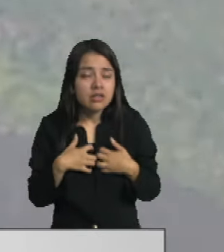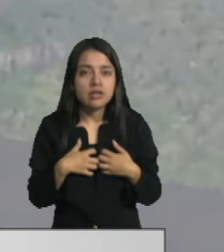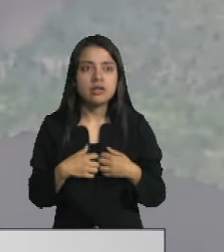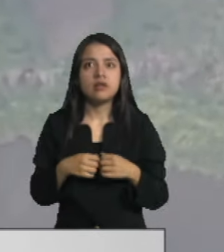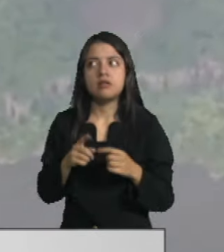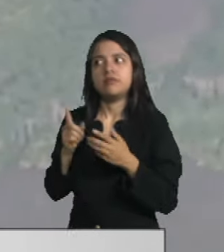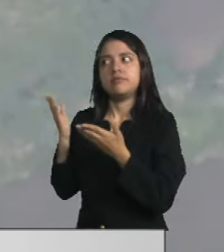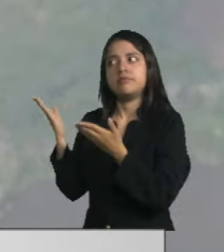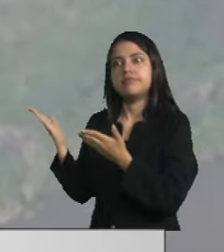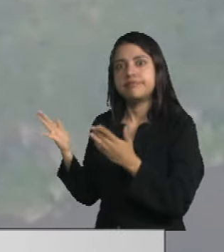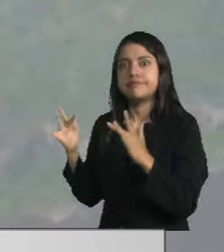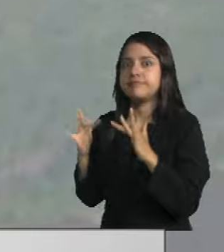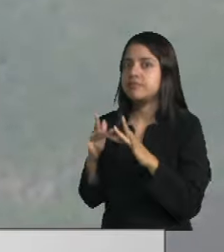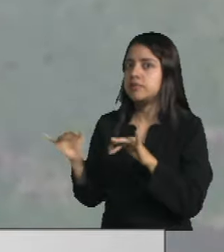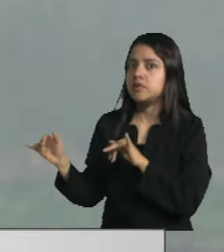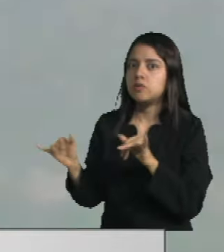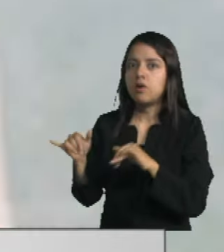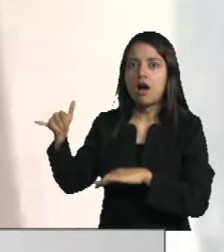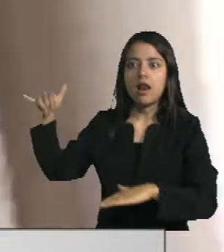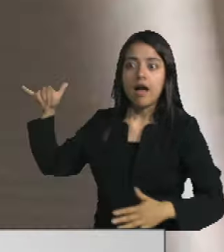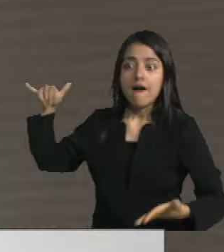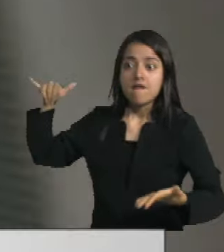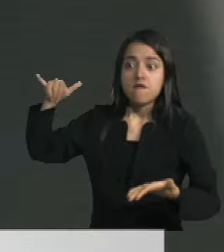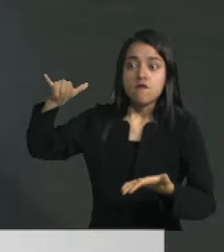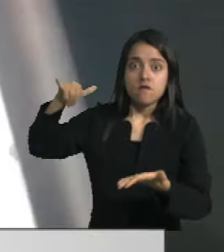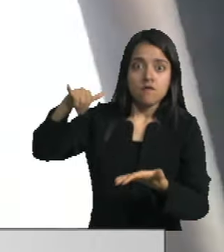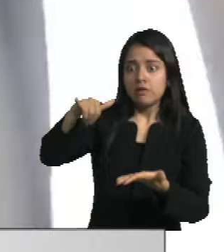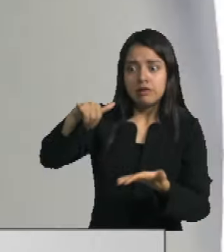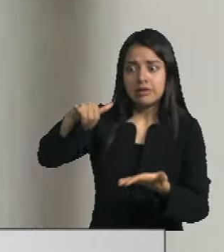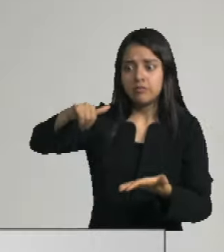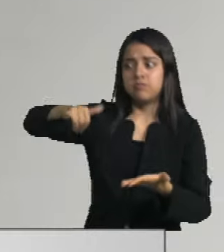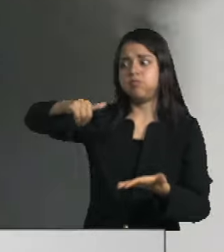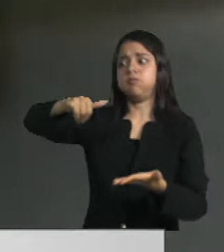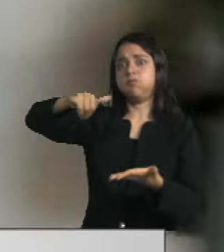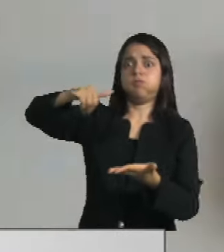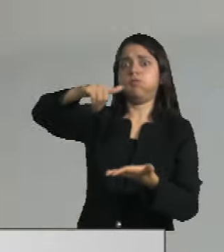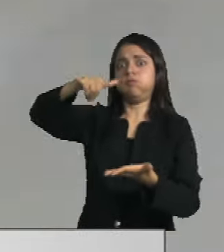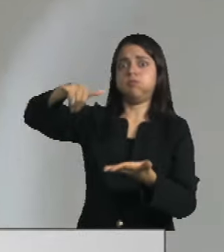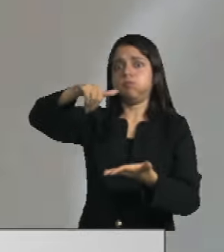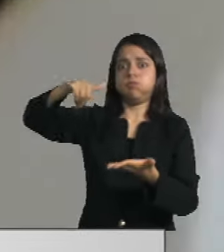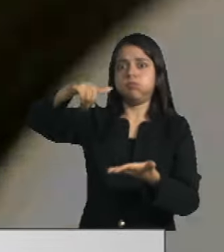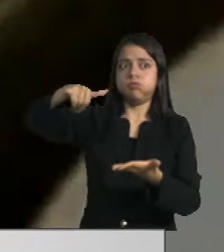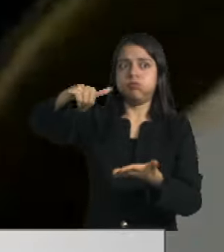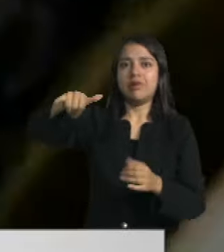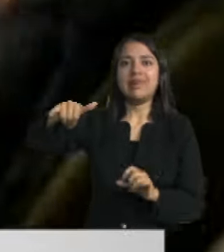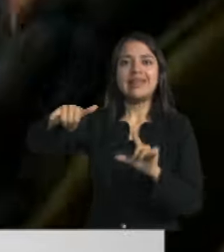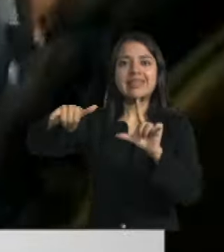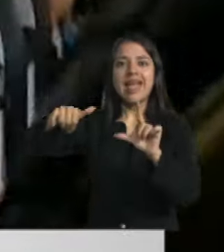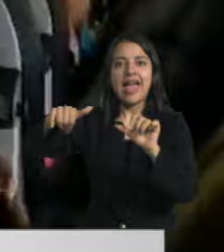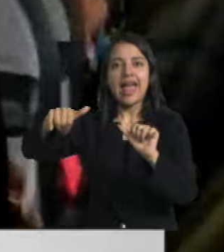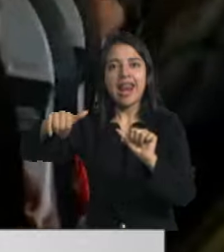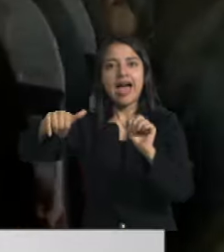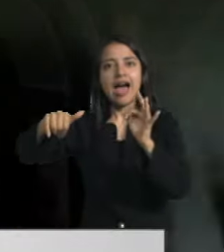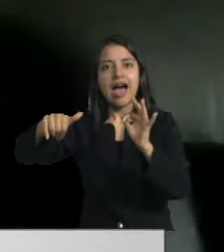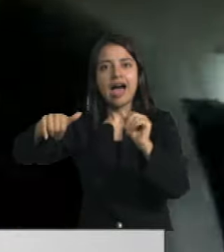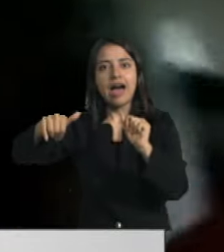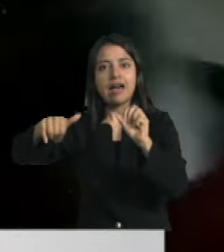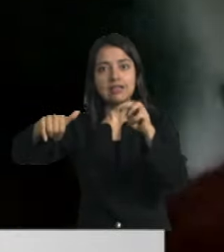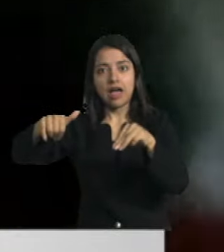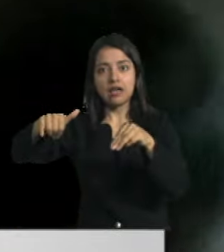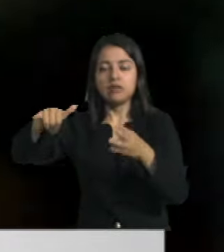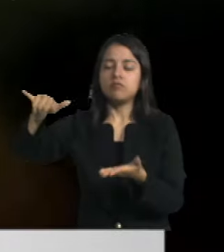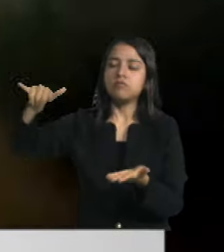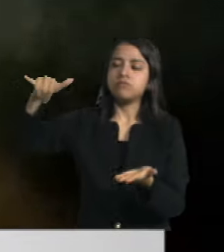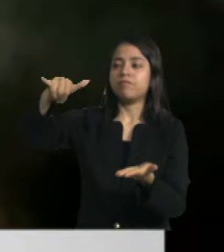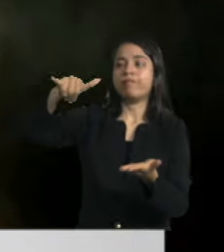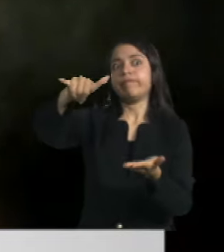en aeronaves que arribaban al Ernesto Cortizos. Uno de ellos, un avión de Latam que llegaba procedente de Bogotá cuando